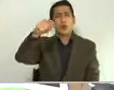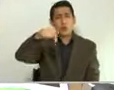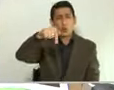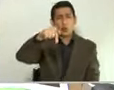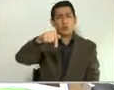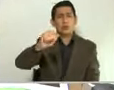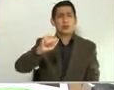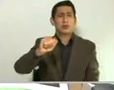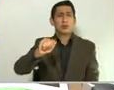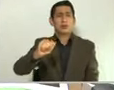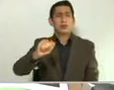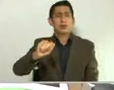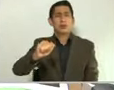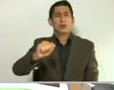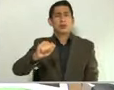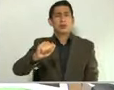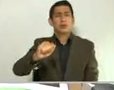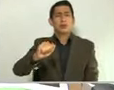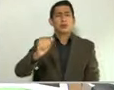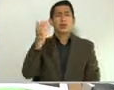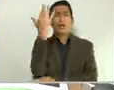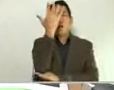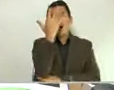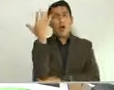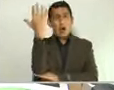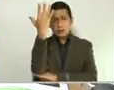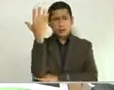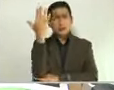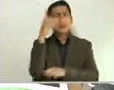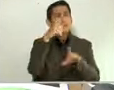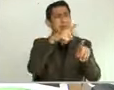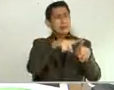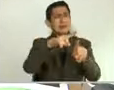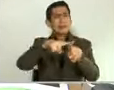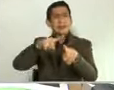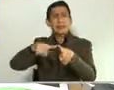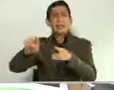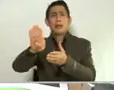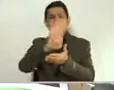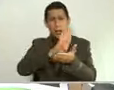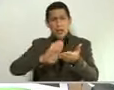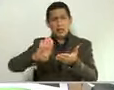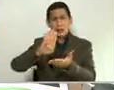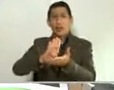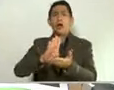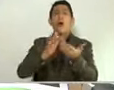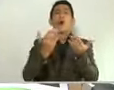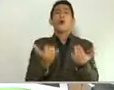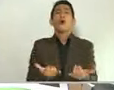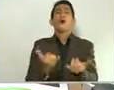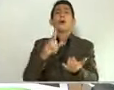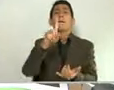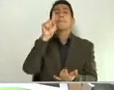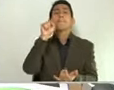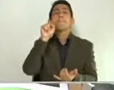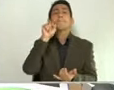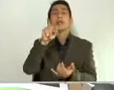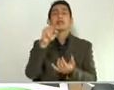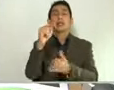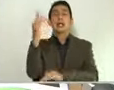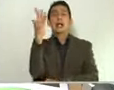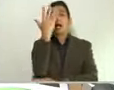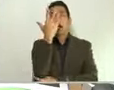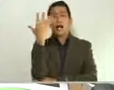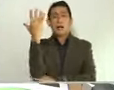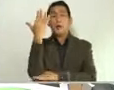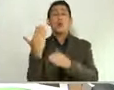se van a parte de la arborización, porque todos los días sembramos árboles, hoy día se siembran 1000 árboles más vía la costa. Esto